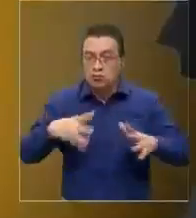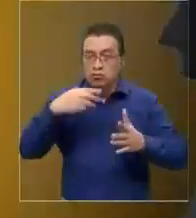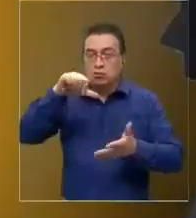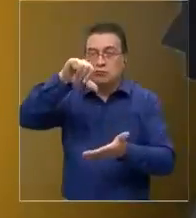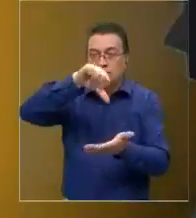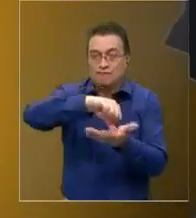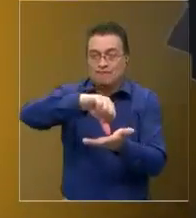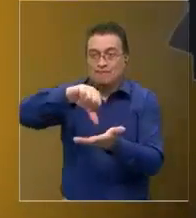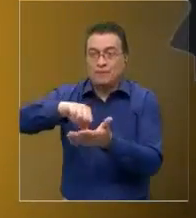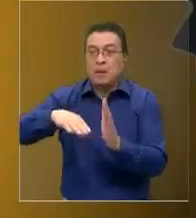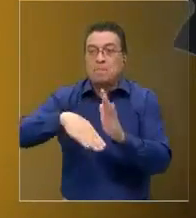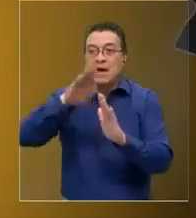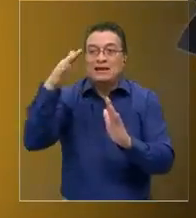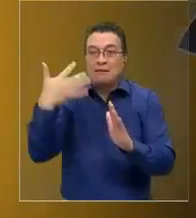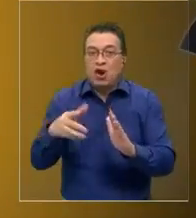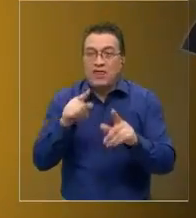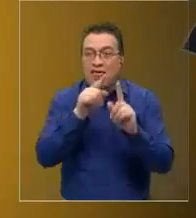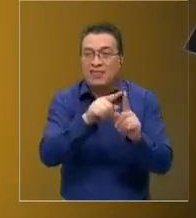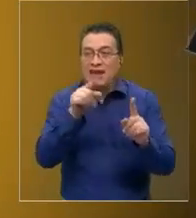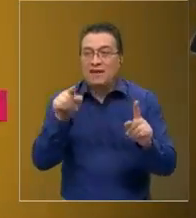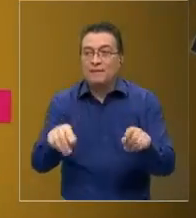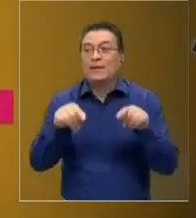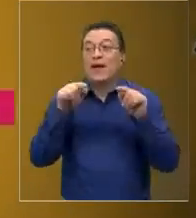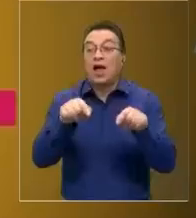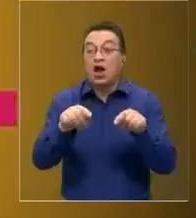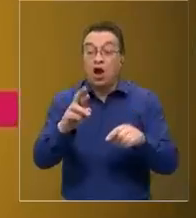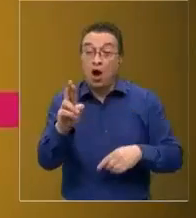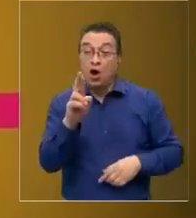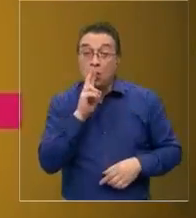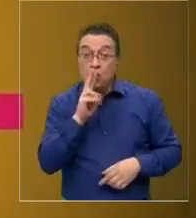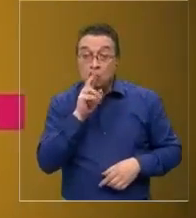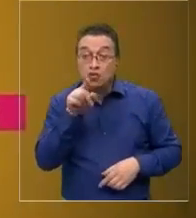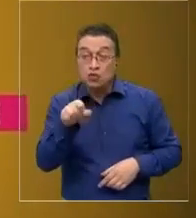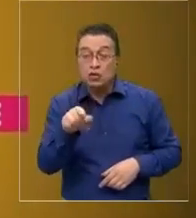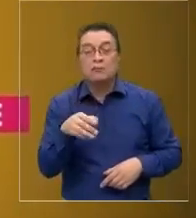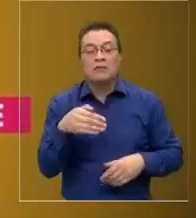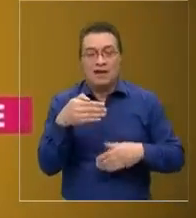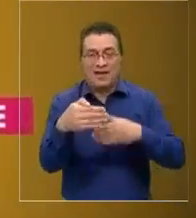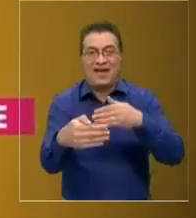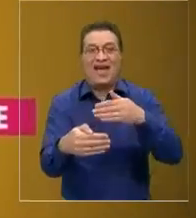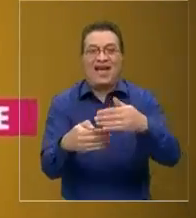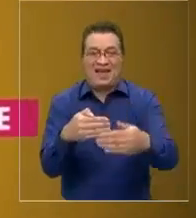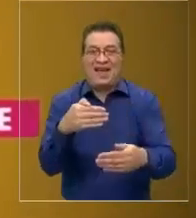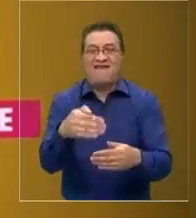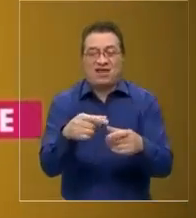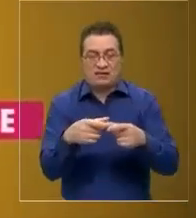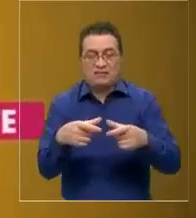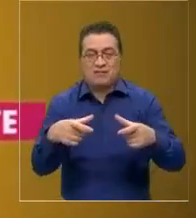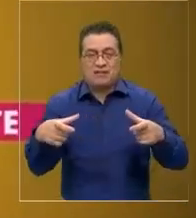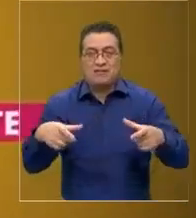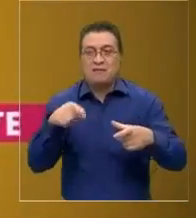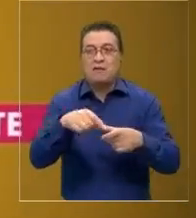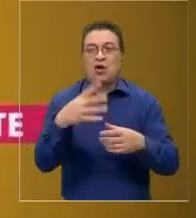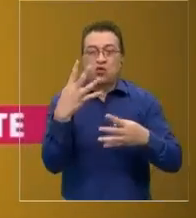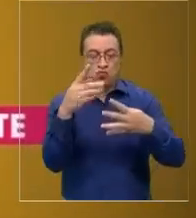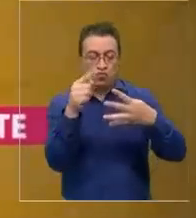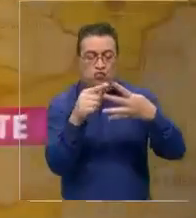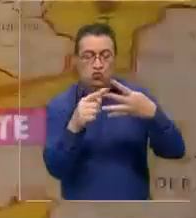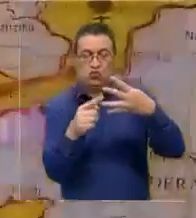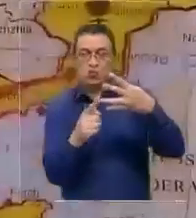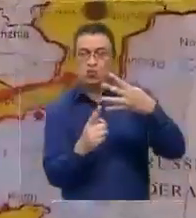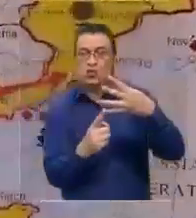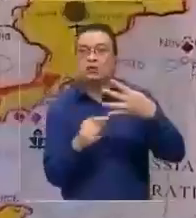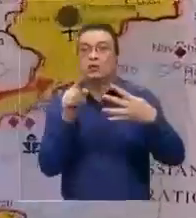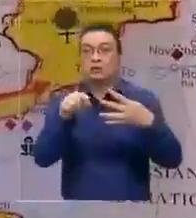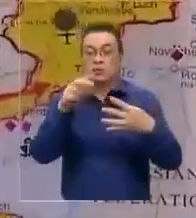ciudades claves de Ucrania. Hasta ahora, las fuerzas rusas han logrado avances en las regiones fronterizas divididas en 4 ejes.